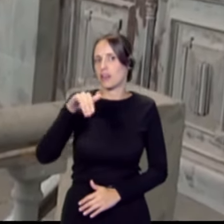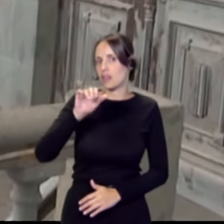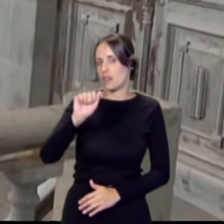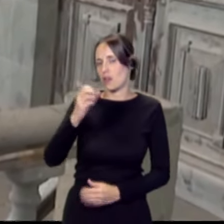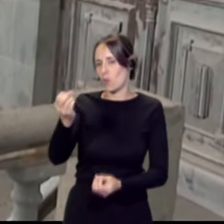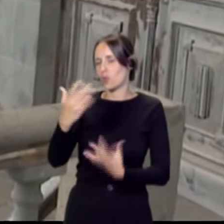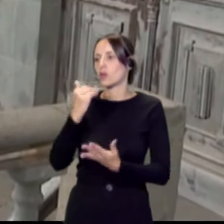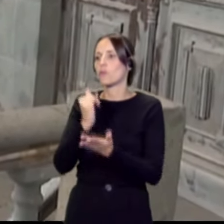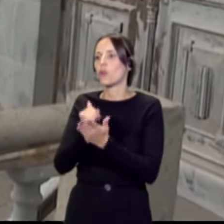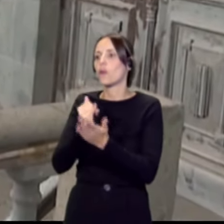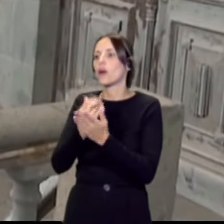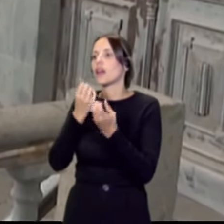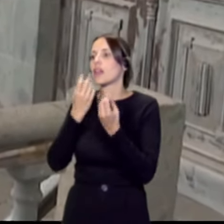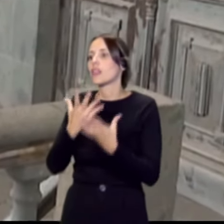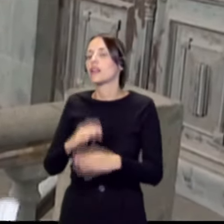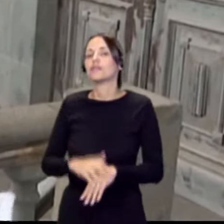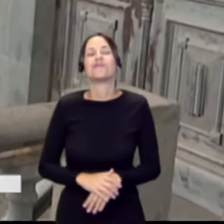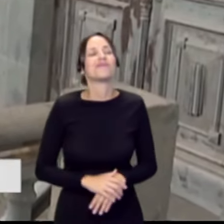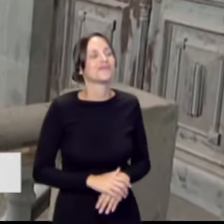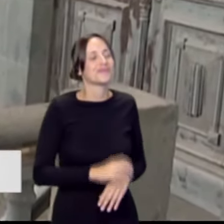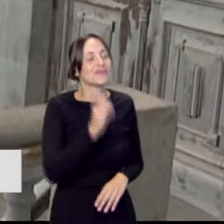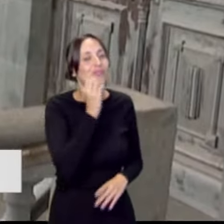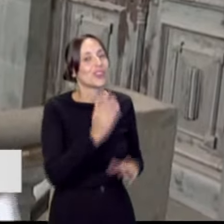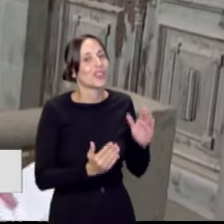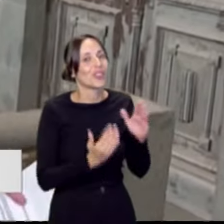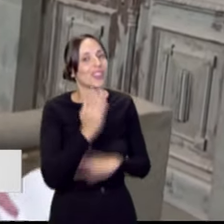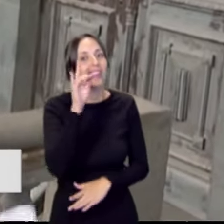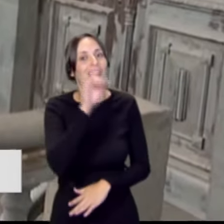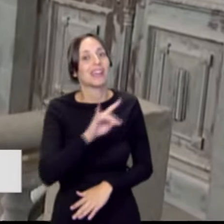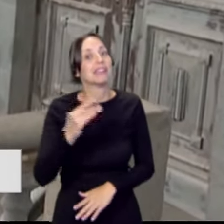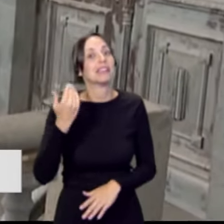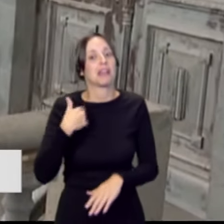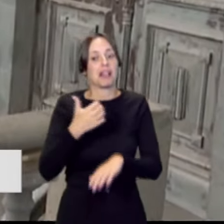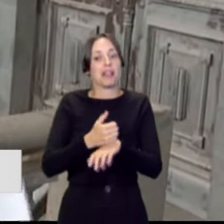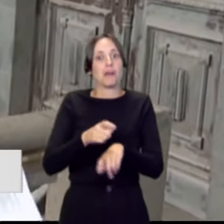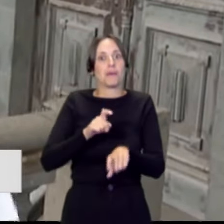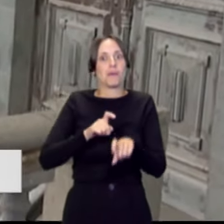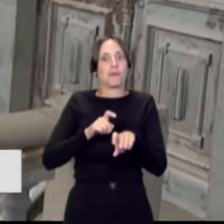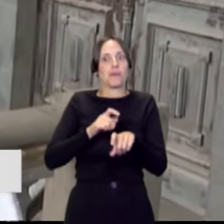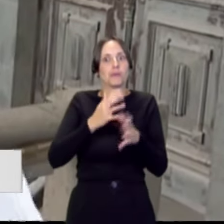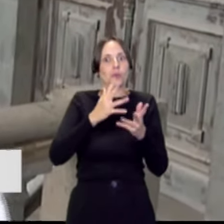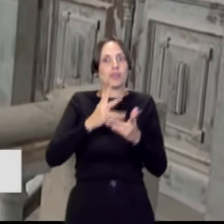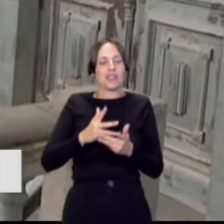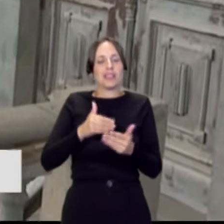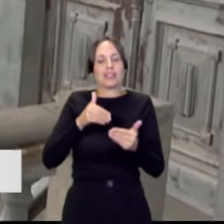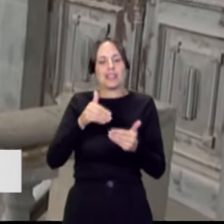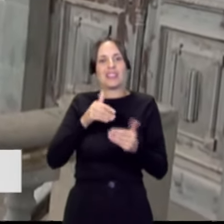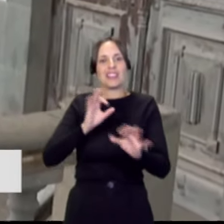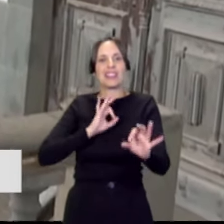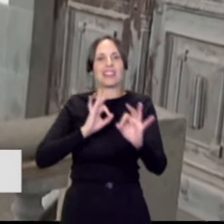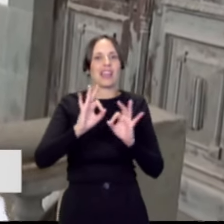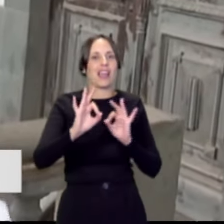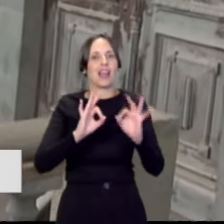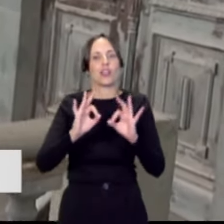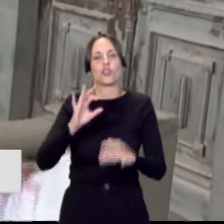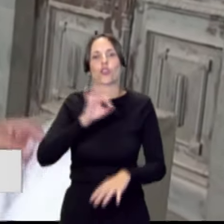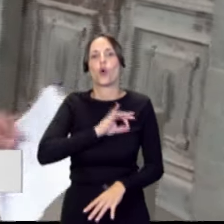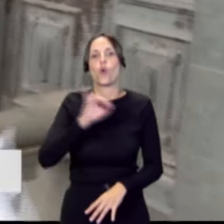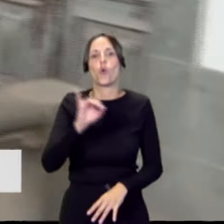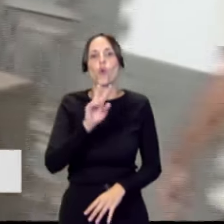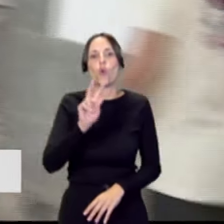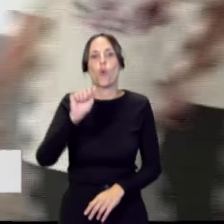Sí, buenos días, Canarias. Ha comenzado la cuenta atrás para la representación de la obra Don Juan Tenorio aquí en el municipio de Moya.